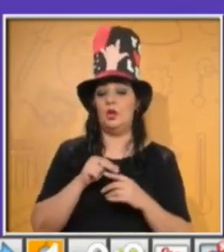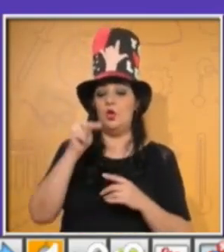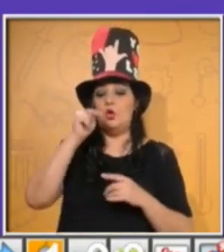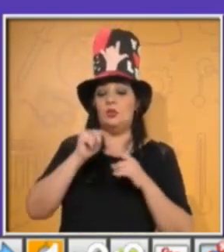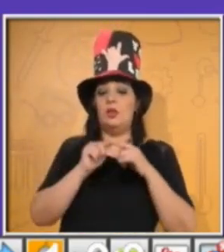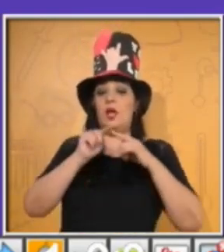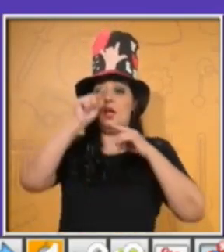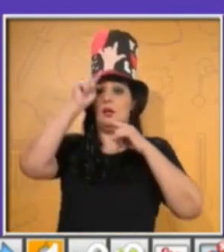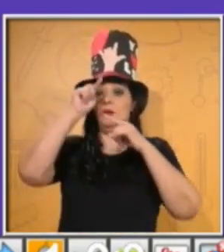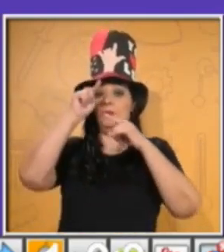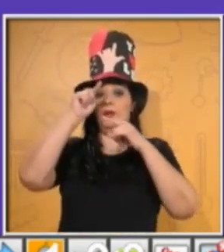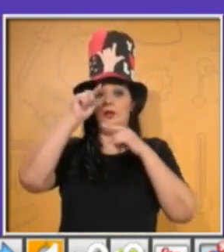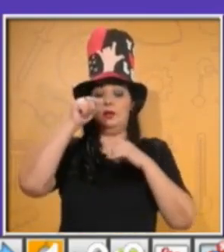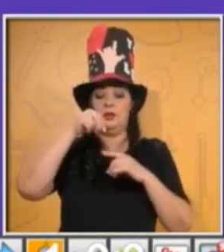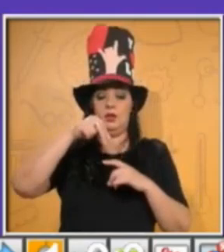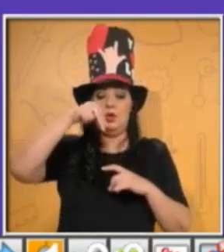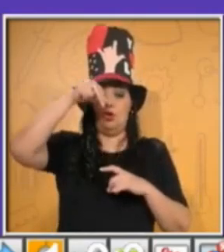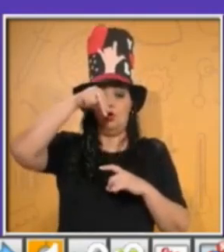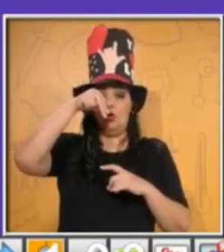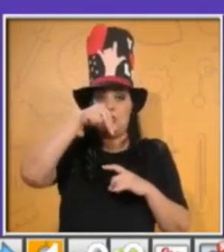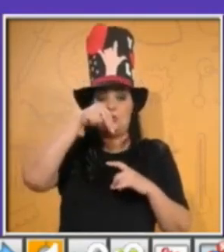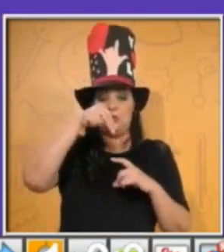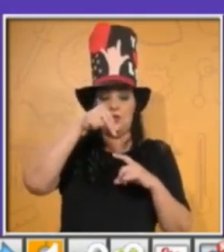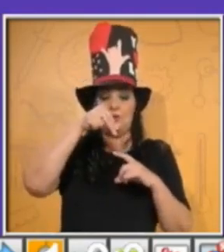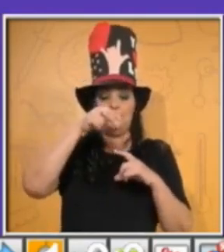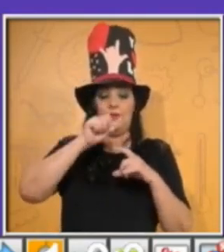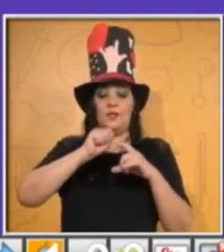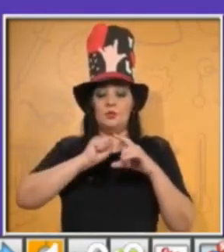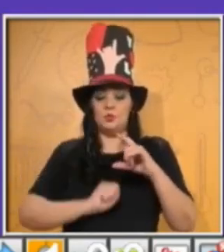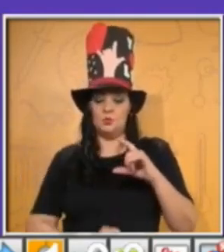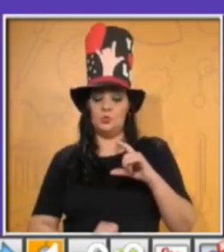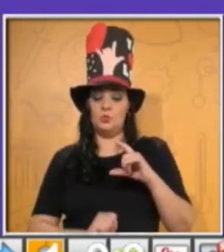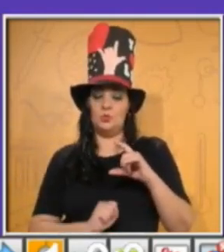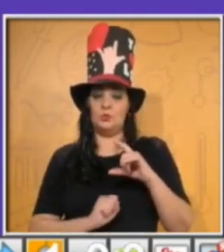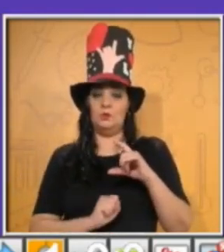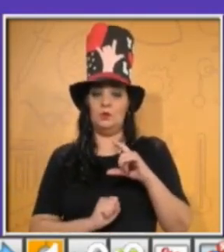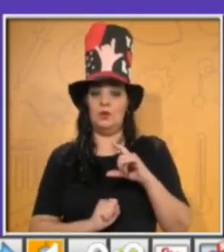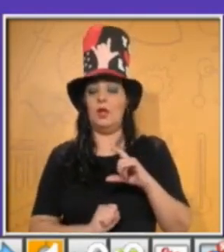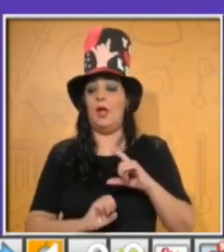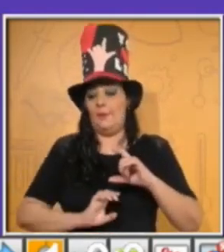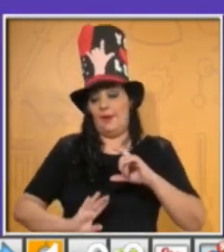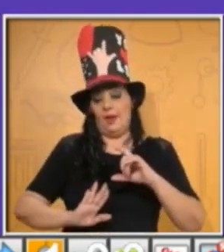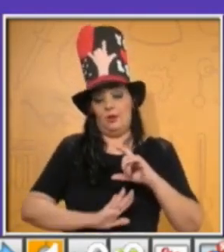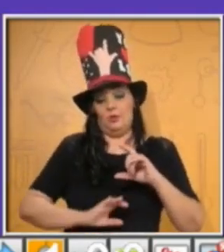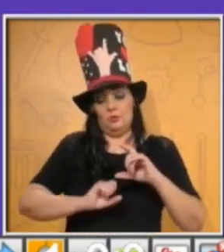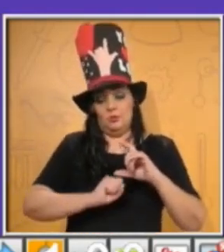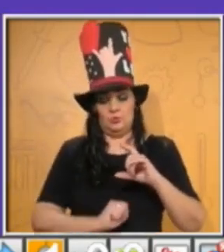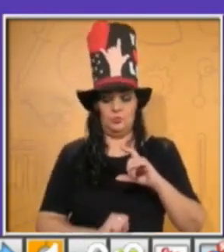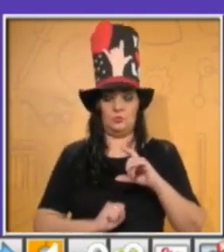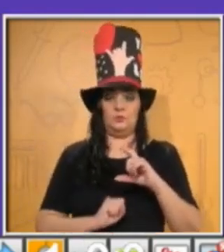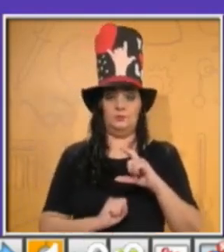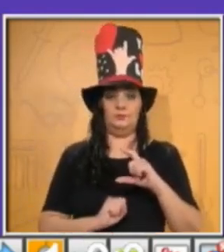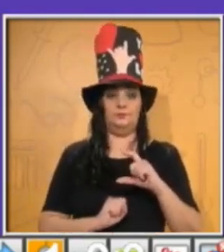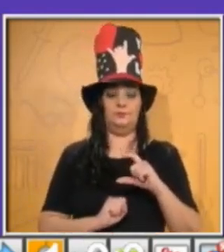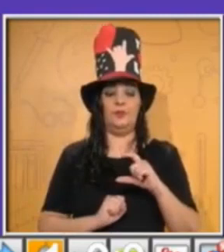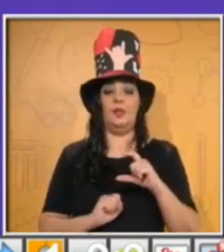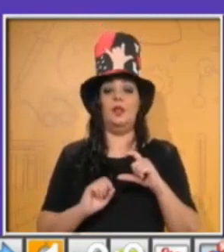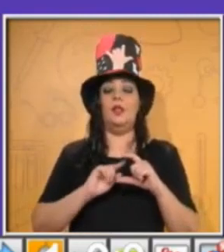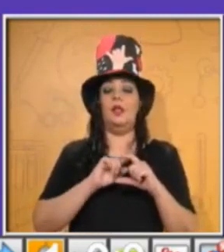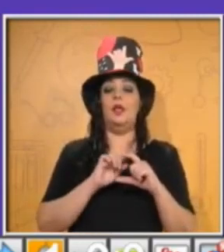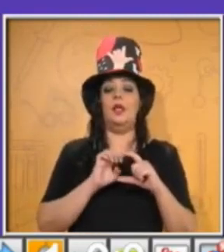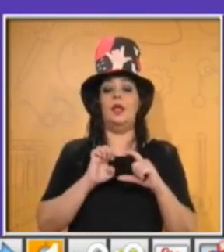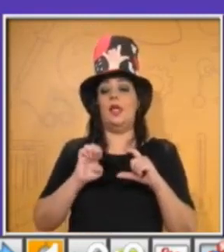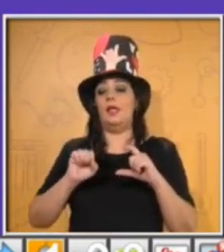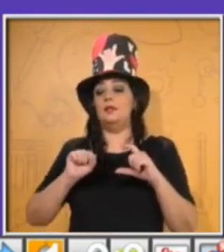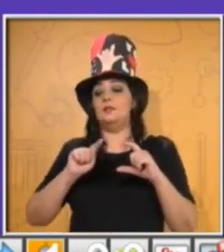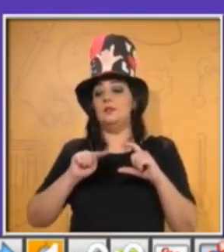de arriba. El sur lo ubica en la parte de abajo. El este